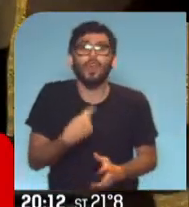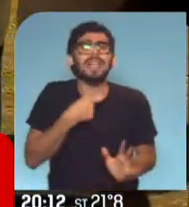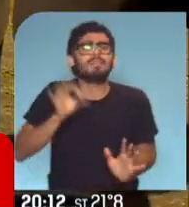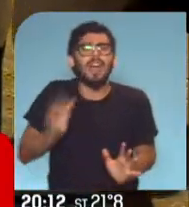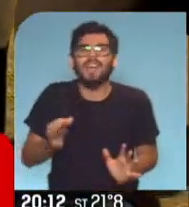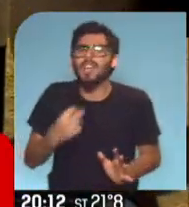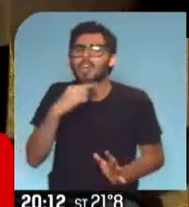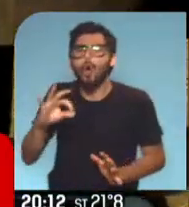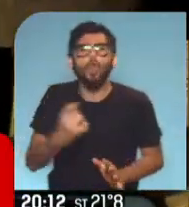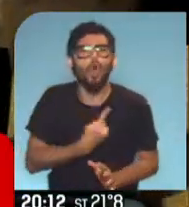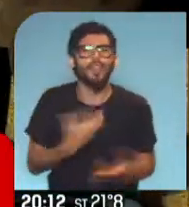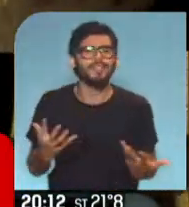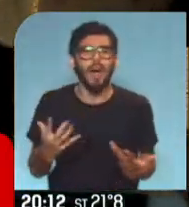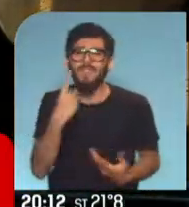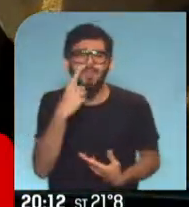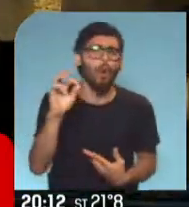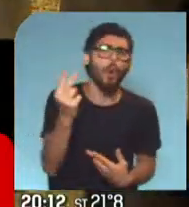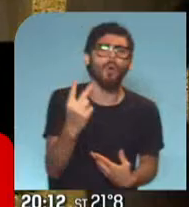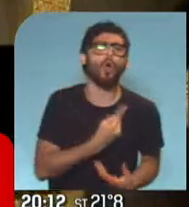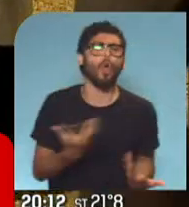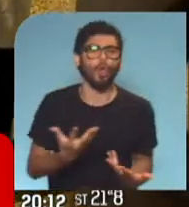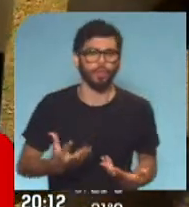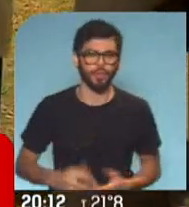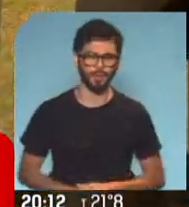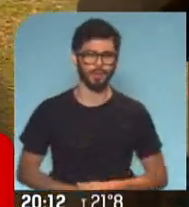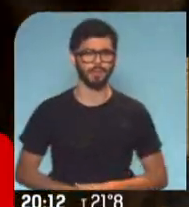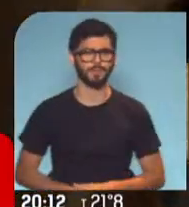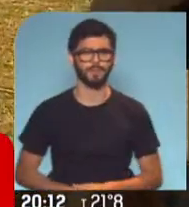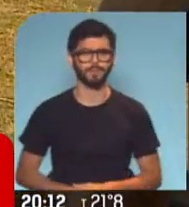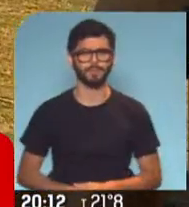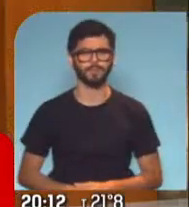dónde están nuestros hijos, vivos o muertos.